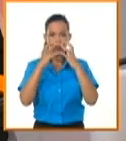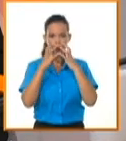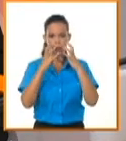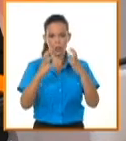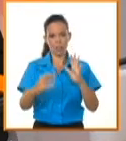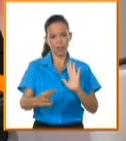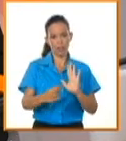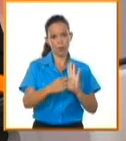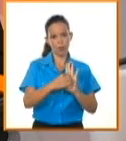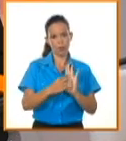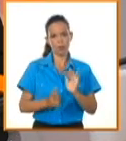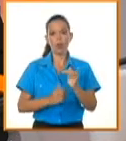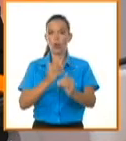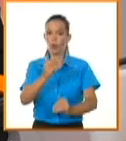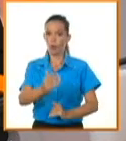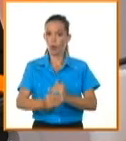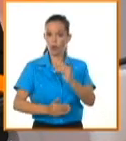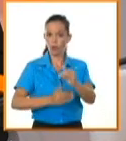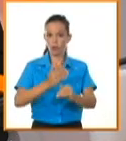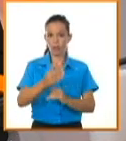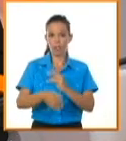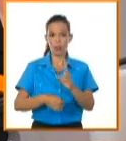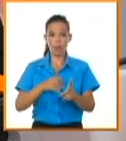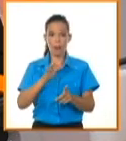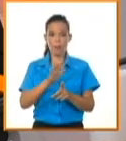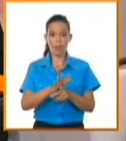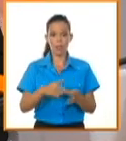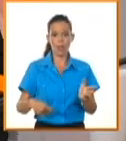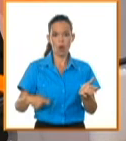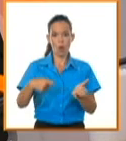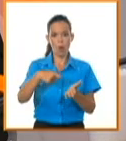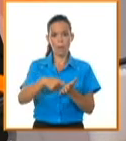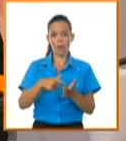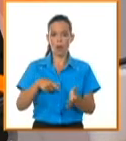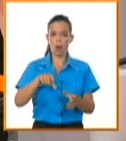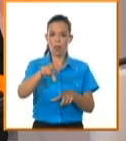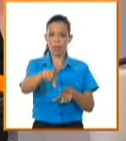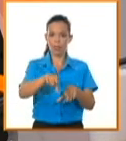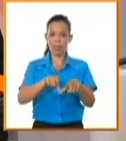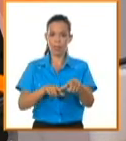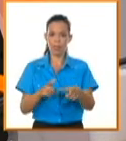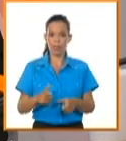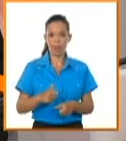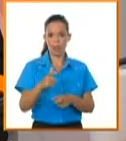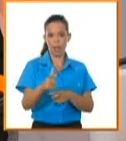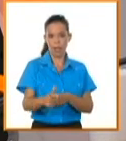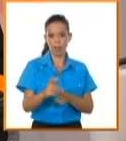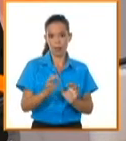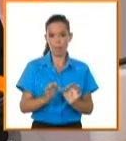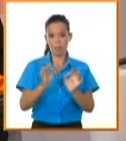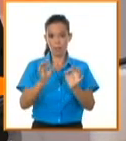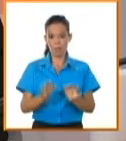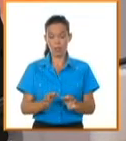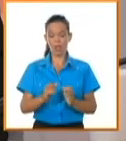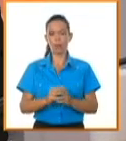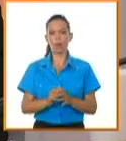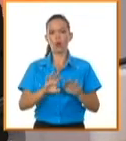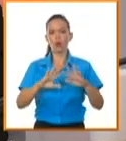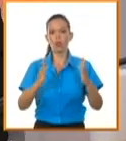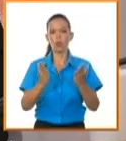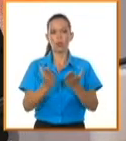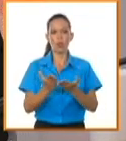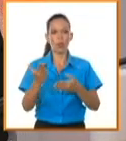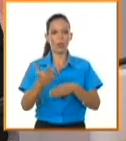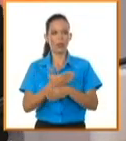proceso gradual de bancarización que está teniendo lugar en el país y de pagos electrónicos extendidos también a diversas